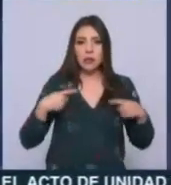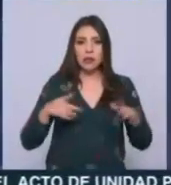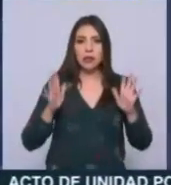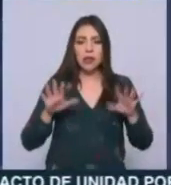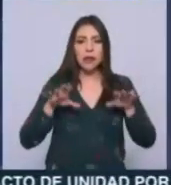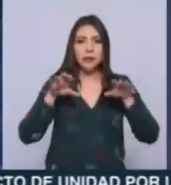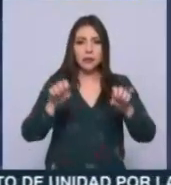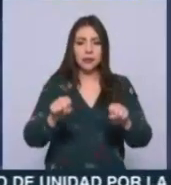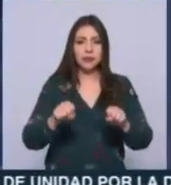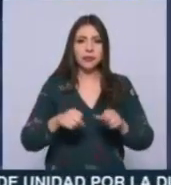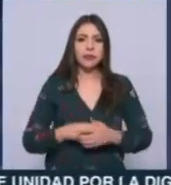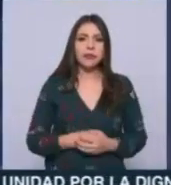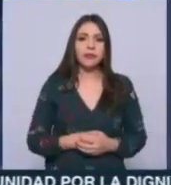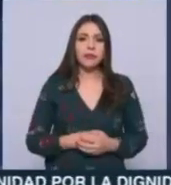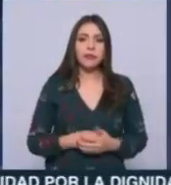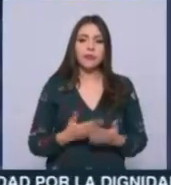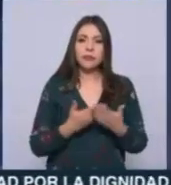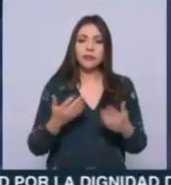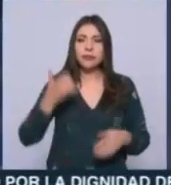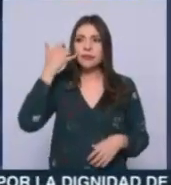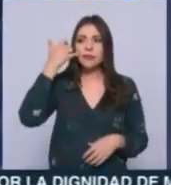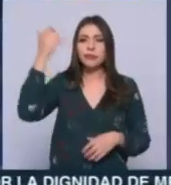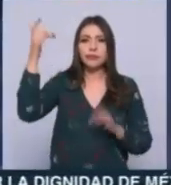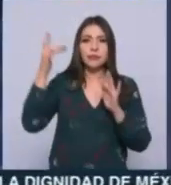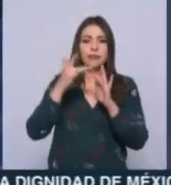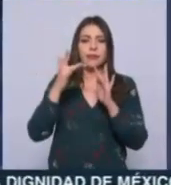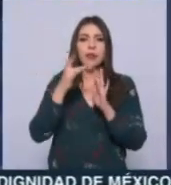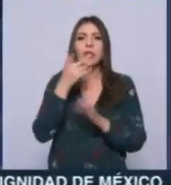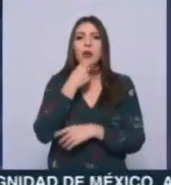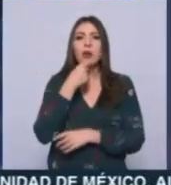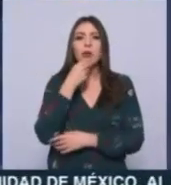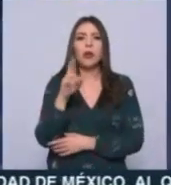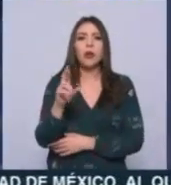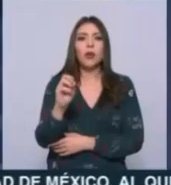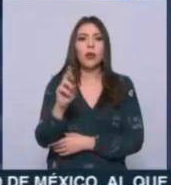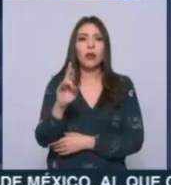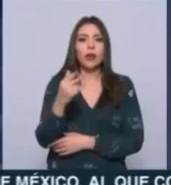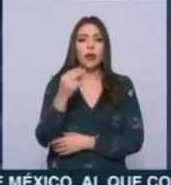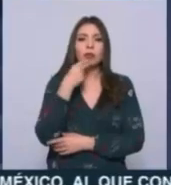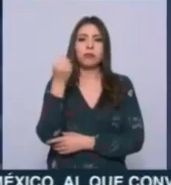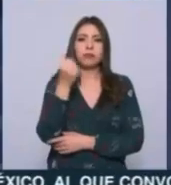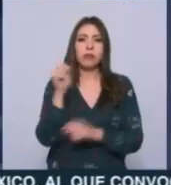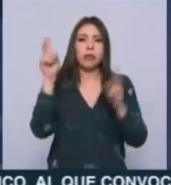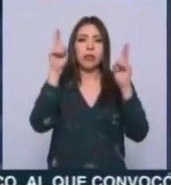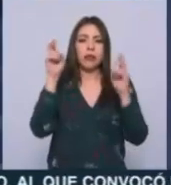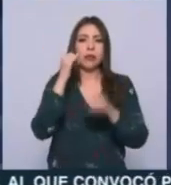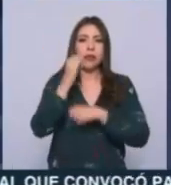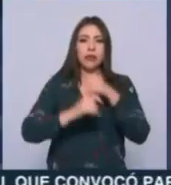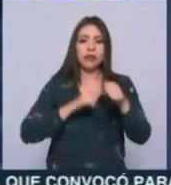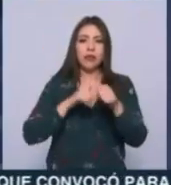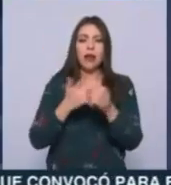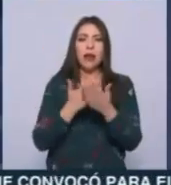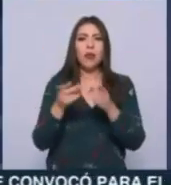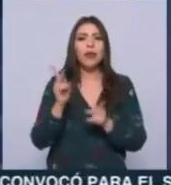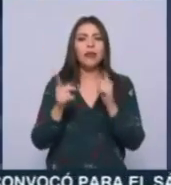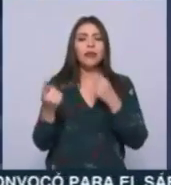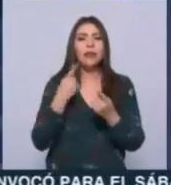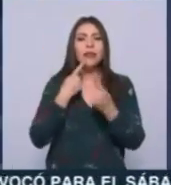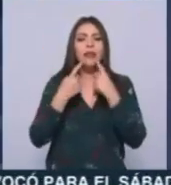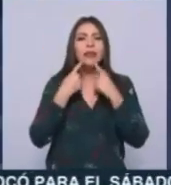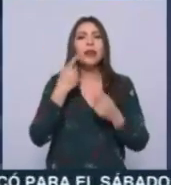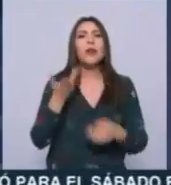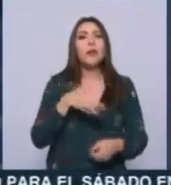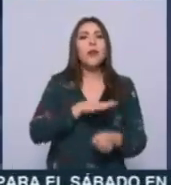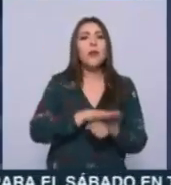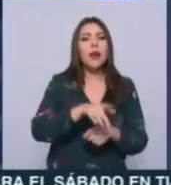Y saludamos en la línea telefónica con mucho gusto al internacionalista Rodrigo Farfán. Alegría con él. Vamos a conversar sobre el acuerdo que se logró entre